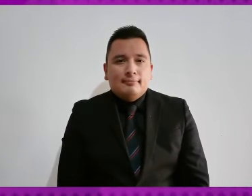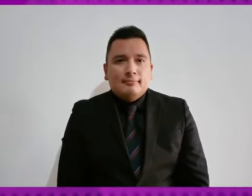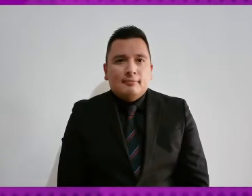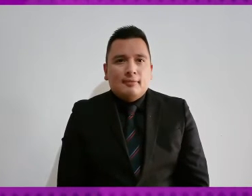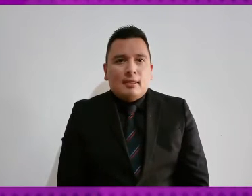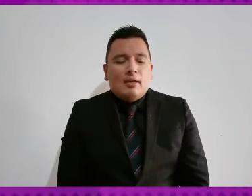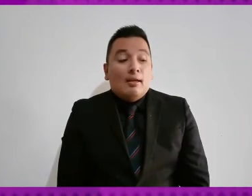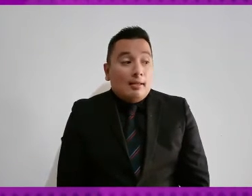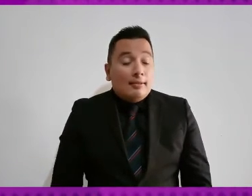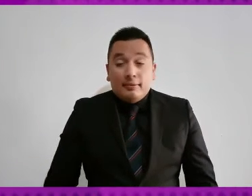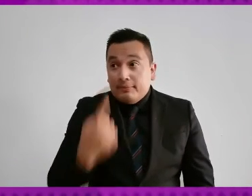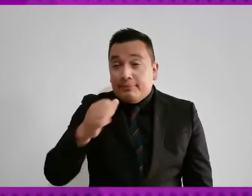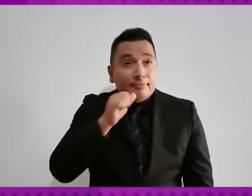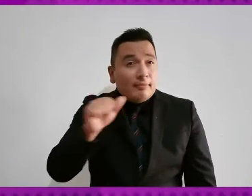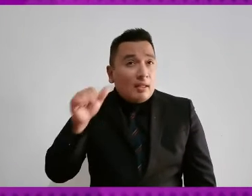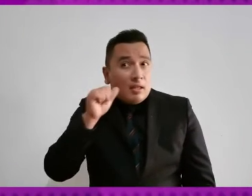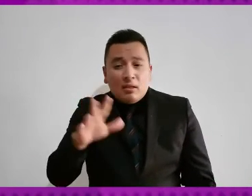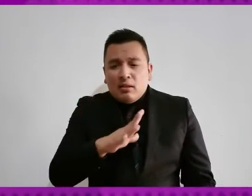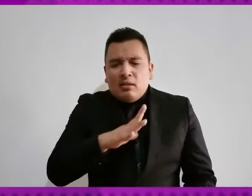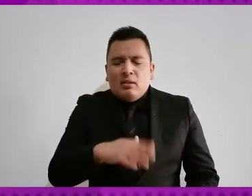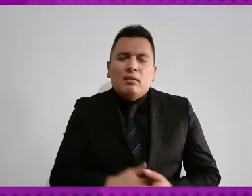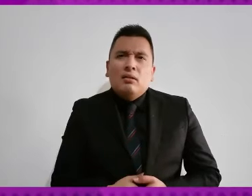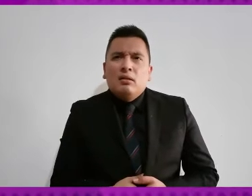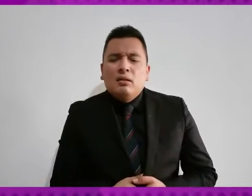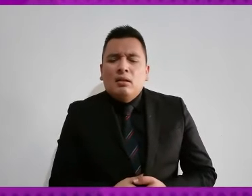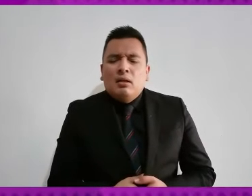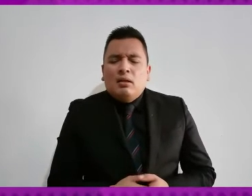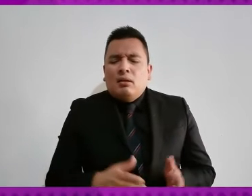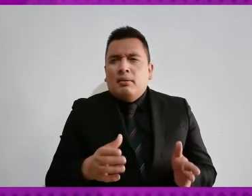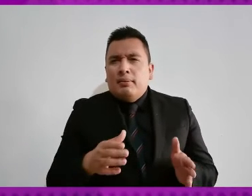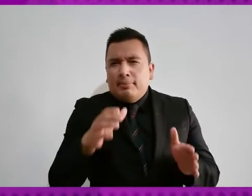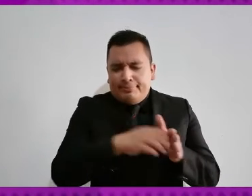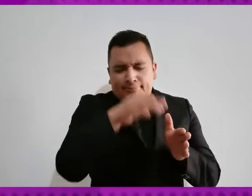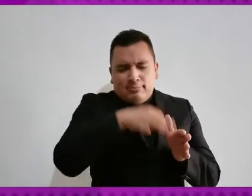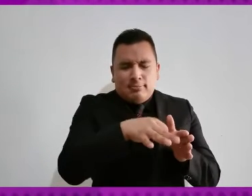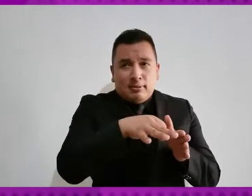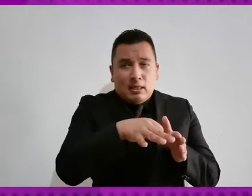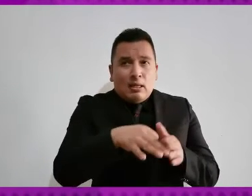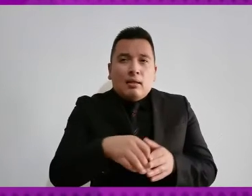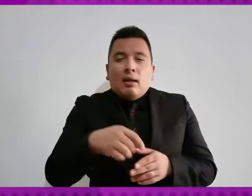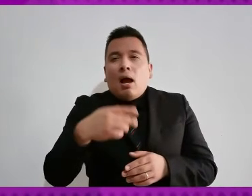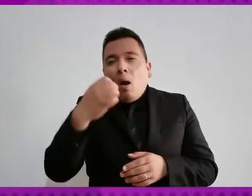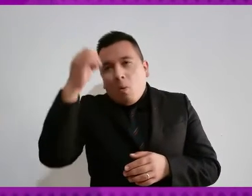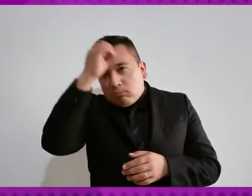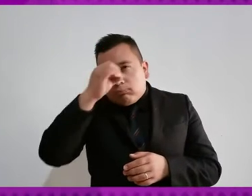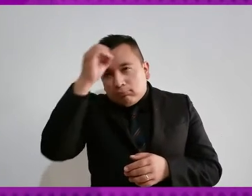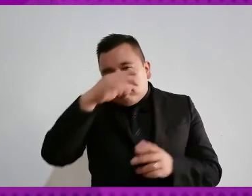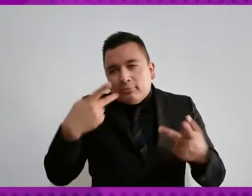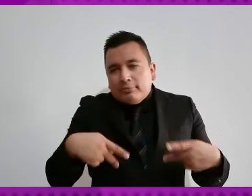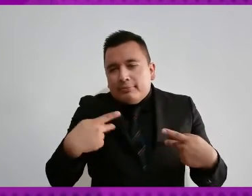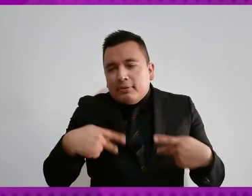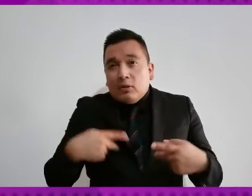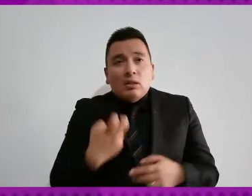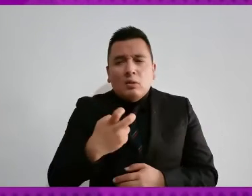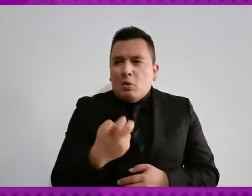El día de ayer se celebró en nuestro país la consulta popular, el primer ejercicio de participación ciudadana de